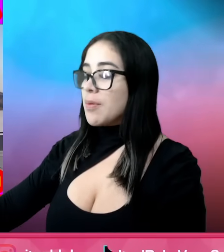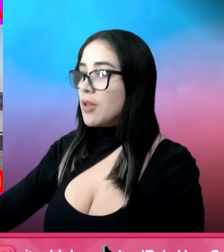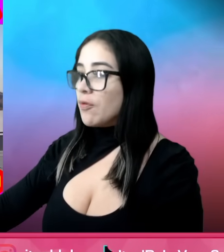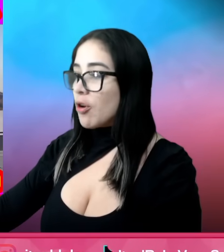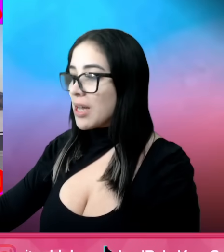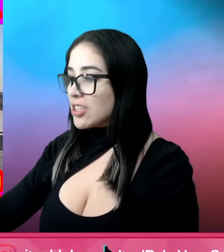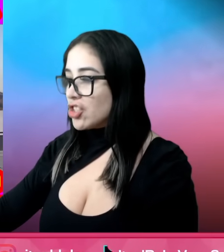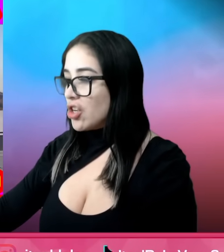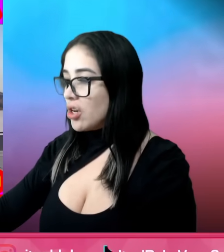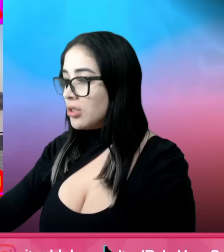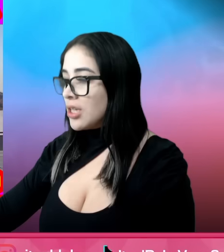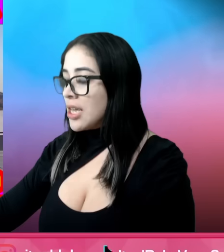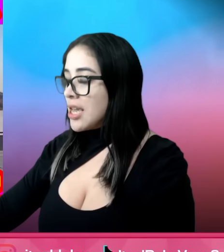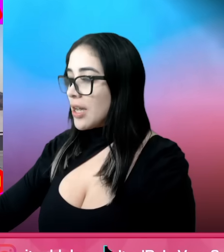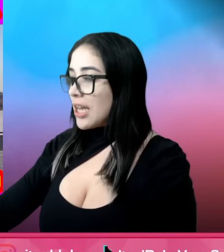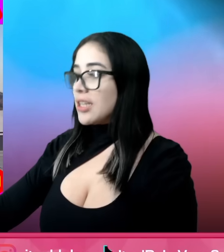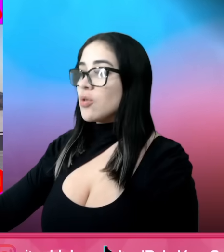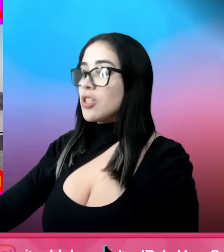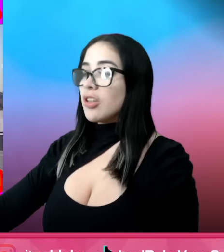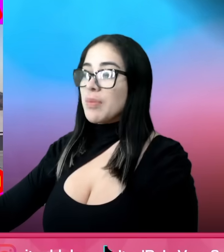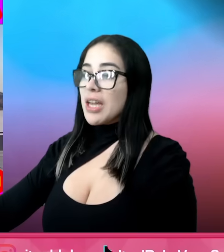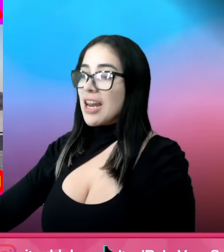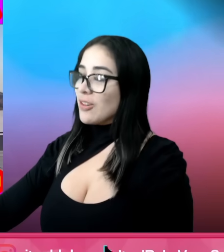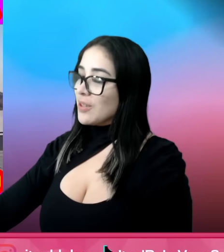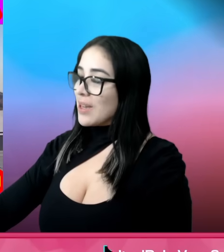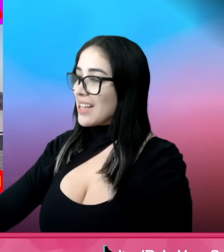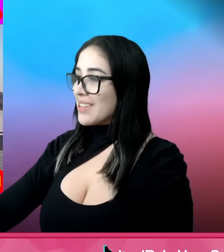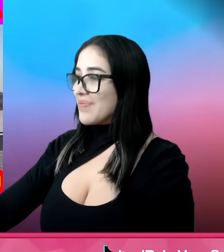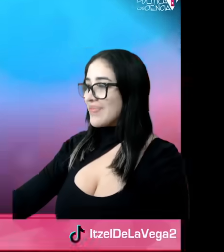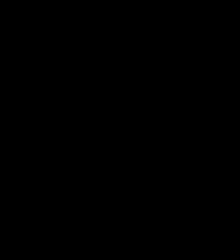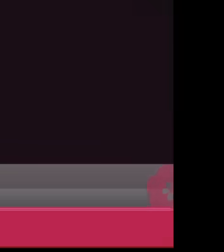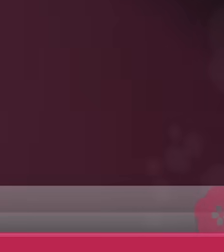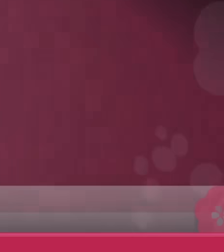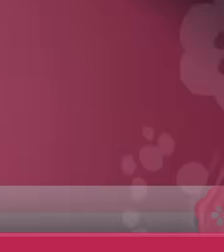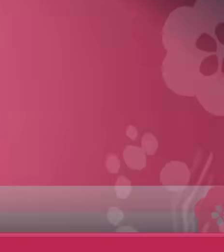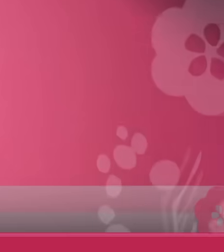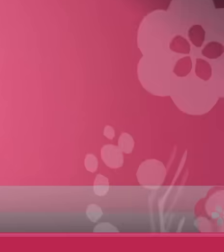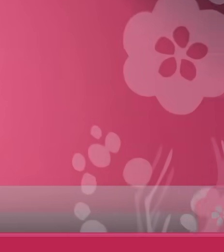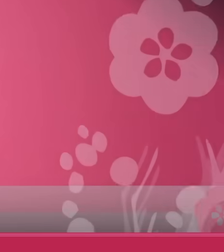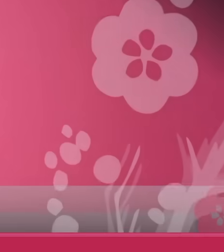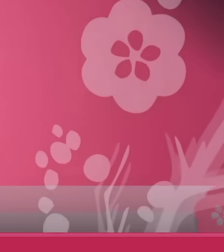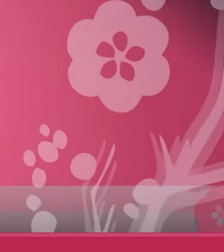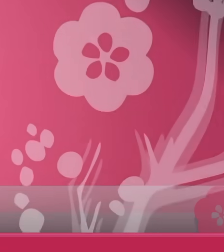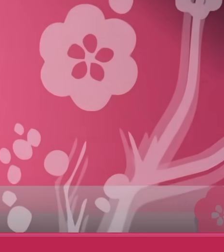de qué se trata mi vida informacion Quédate escuchar a tu amiga la nota Vega